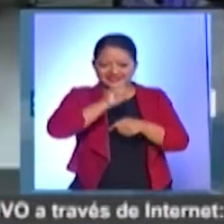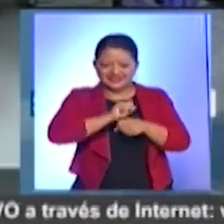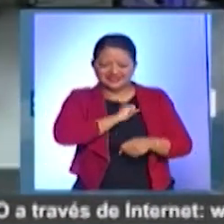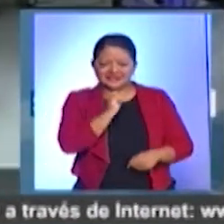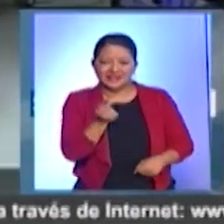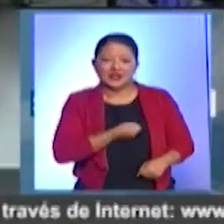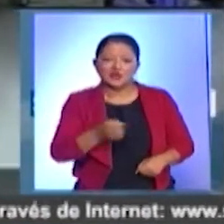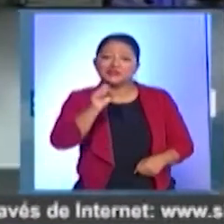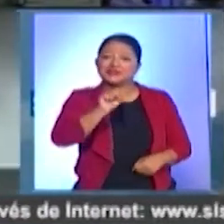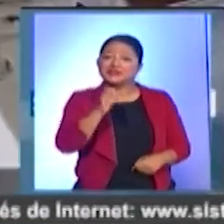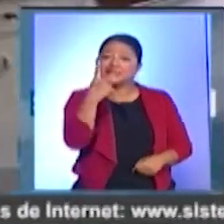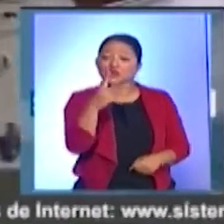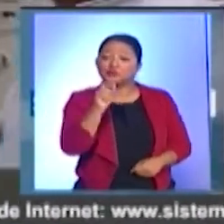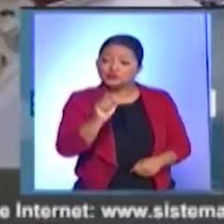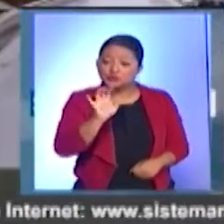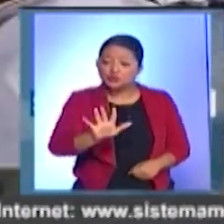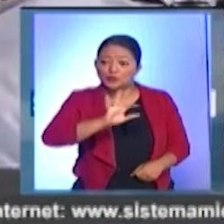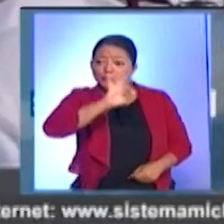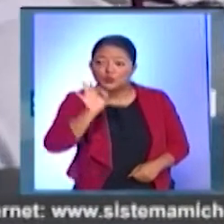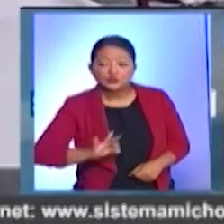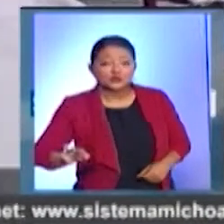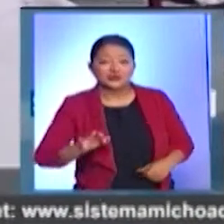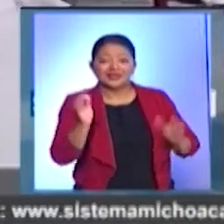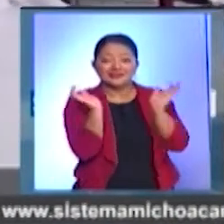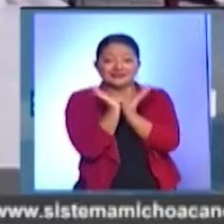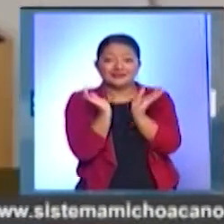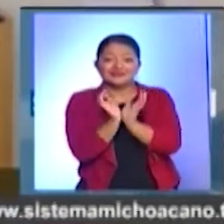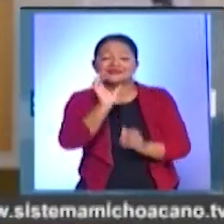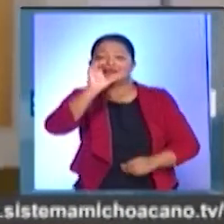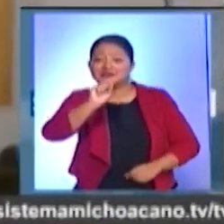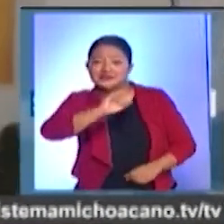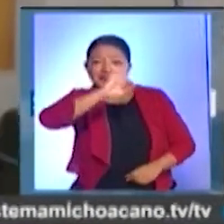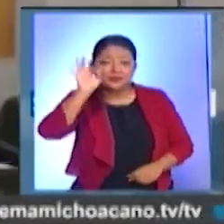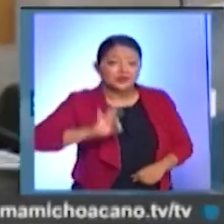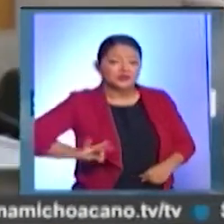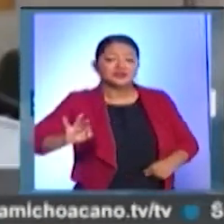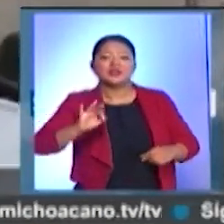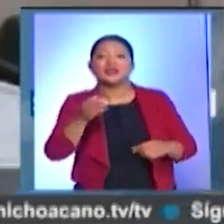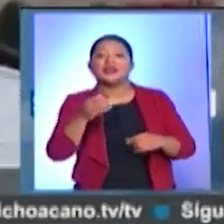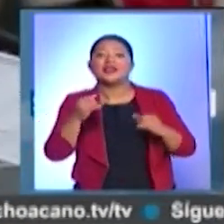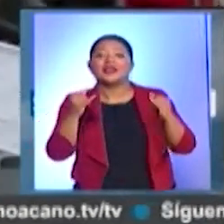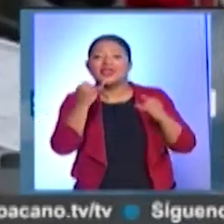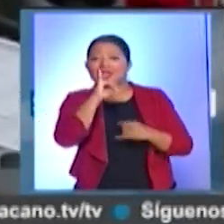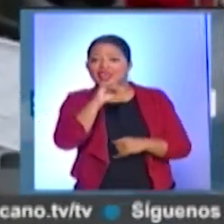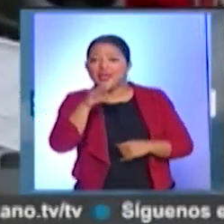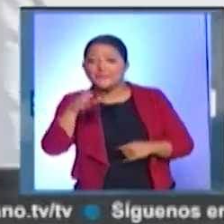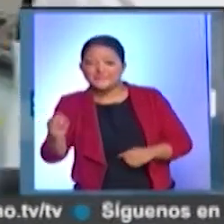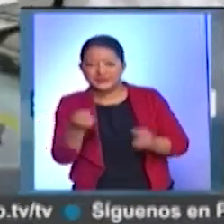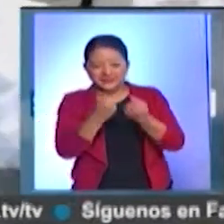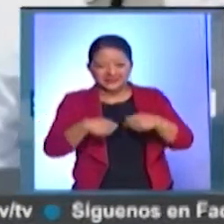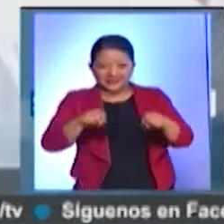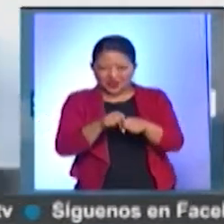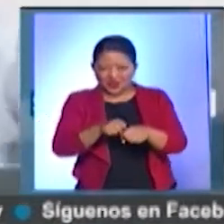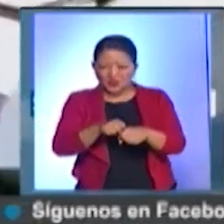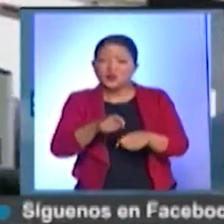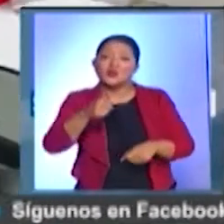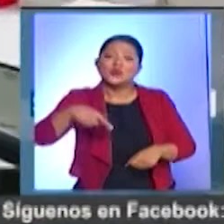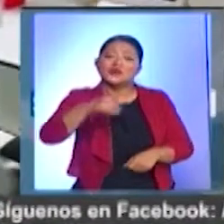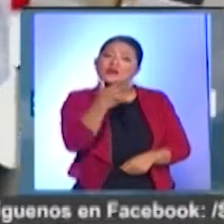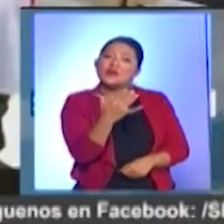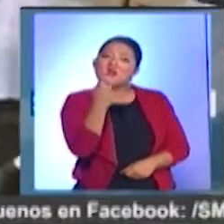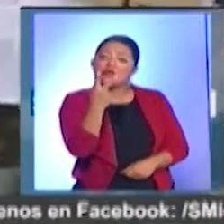salud con 60 y 2.5 por ciento el este con el 60 por ciento y el instituto mexicano del seguro social con un